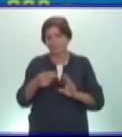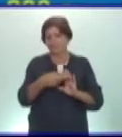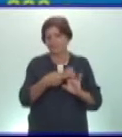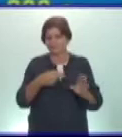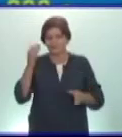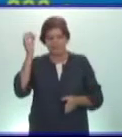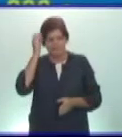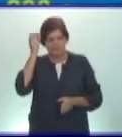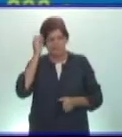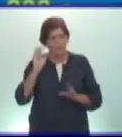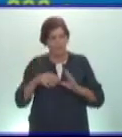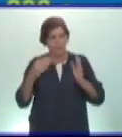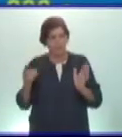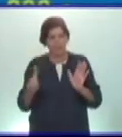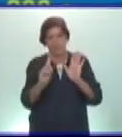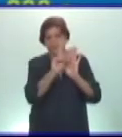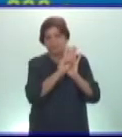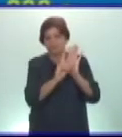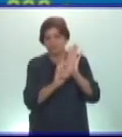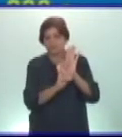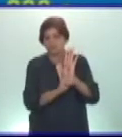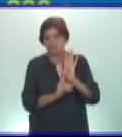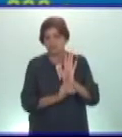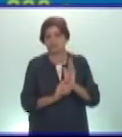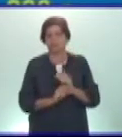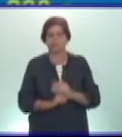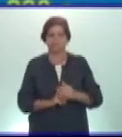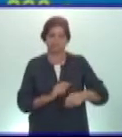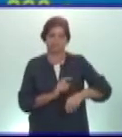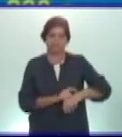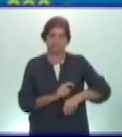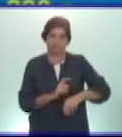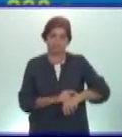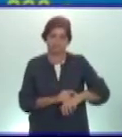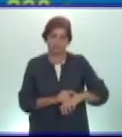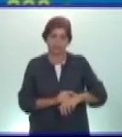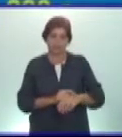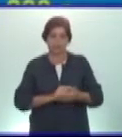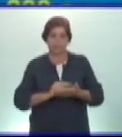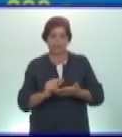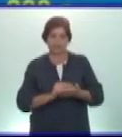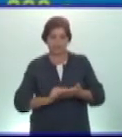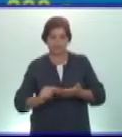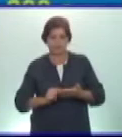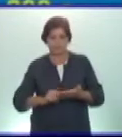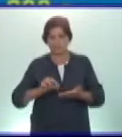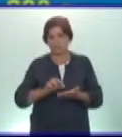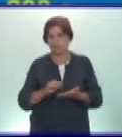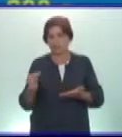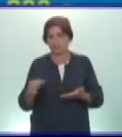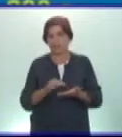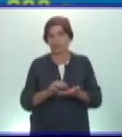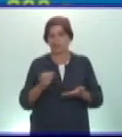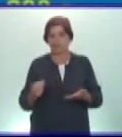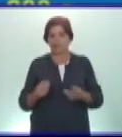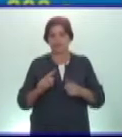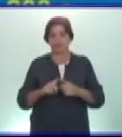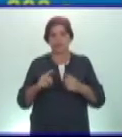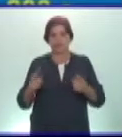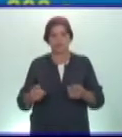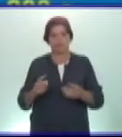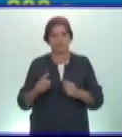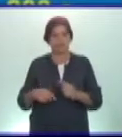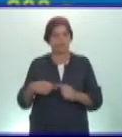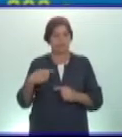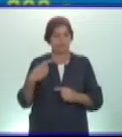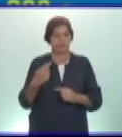es el diccionario. Vamos a darle un breve tiempo para que anoten las páginas, porque posteriormente al